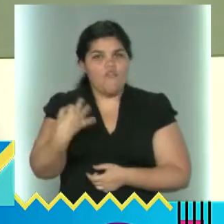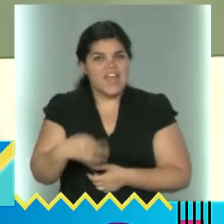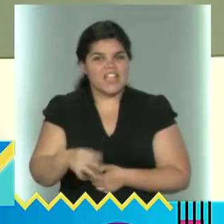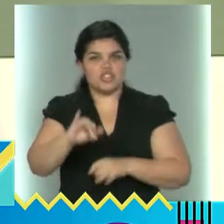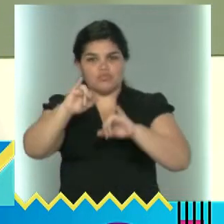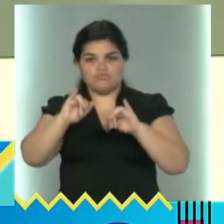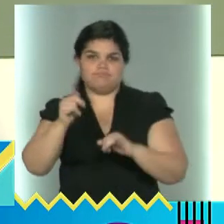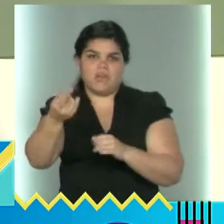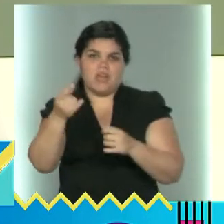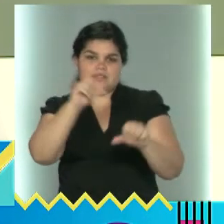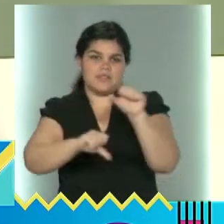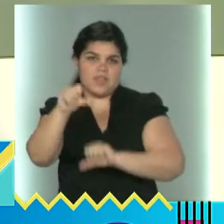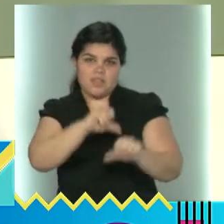100%